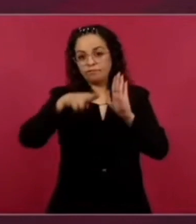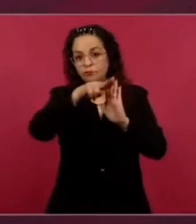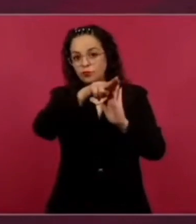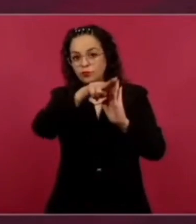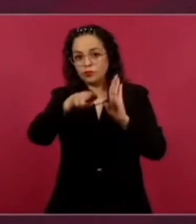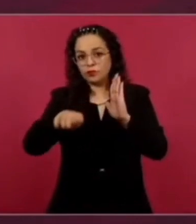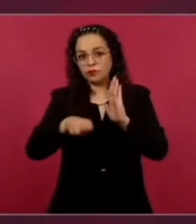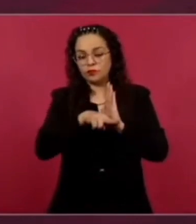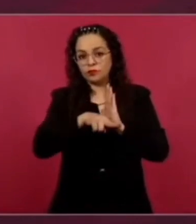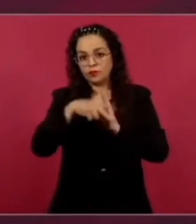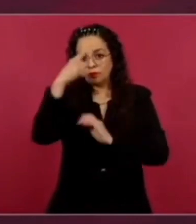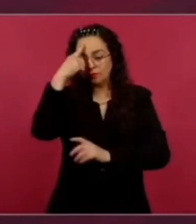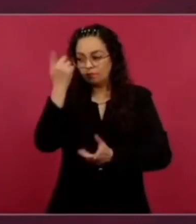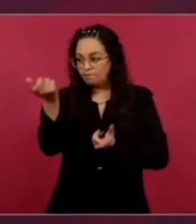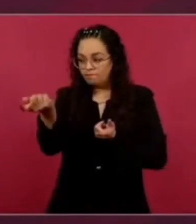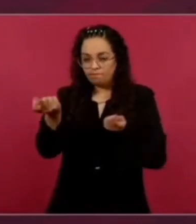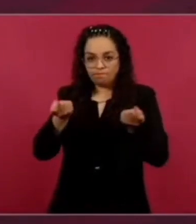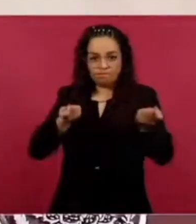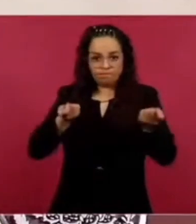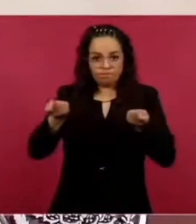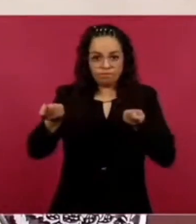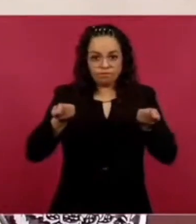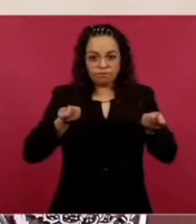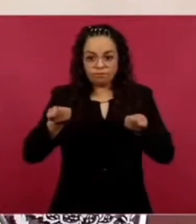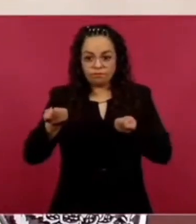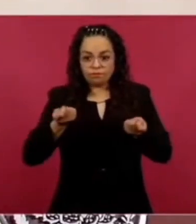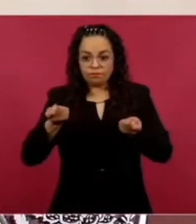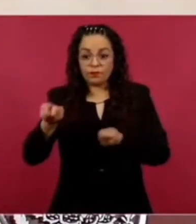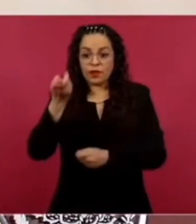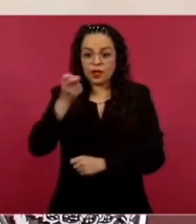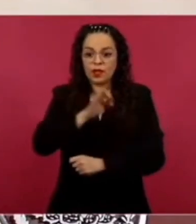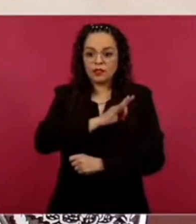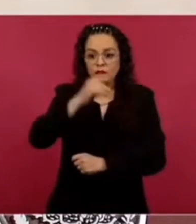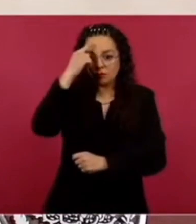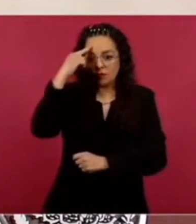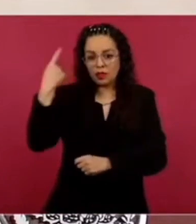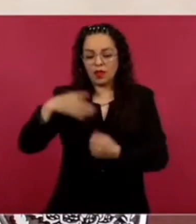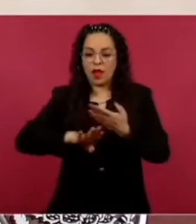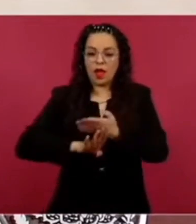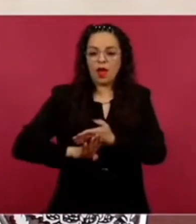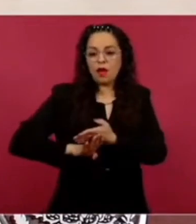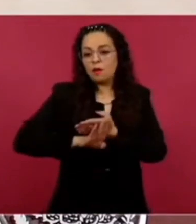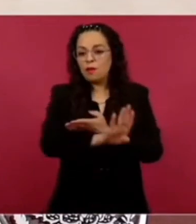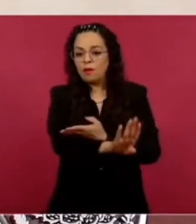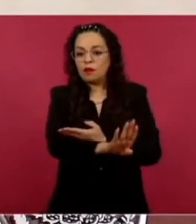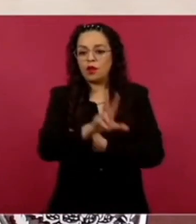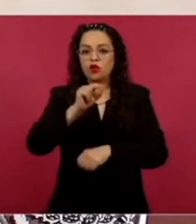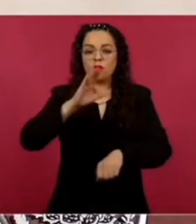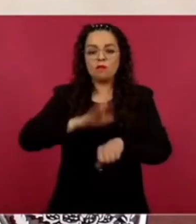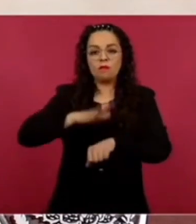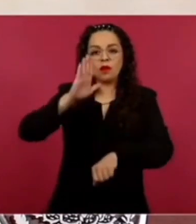impedir que siga habiendo esta contaminación